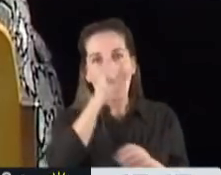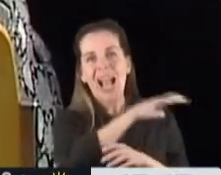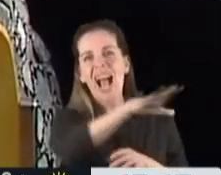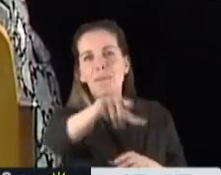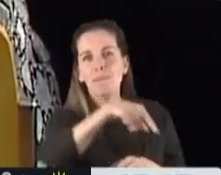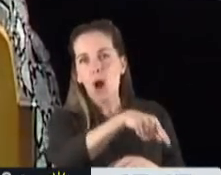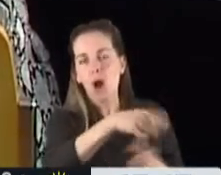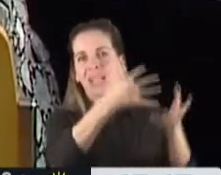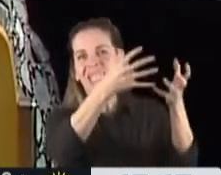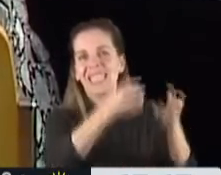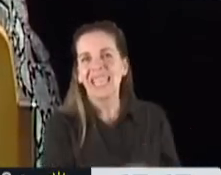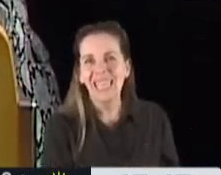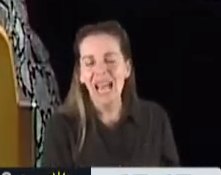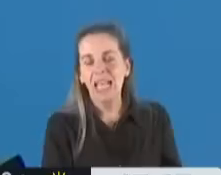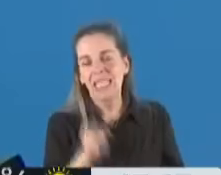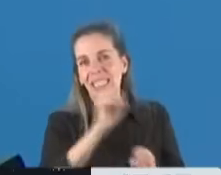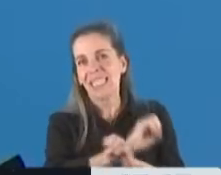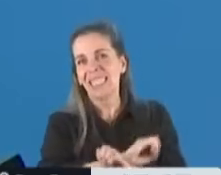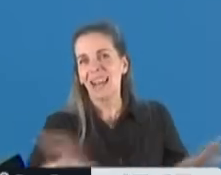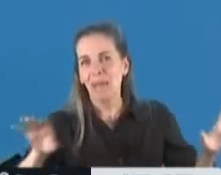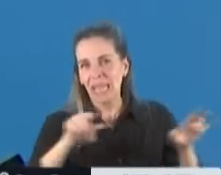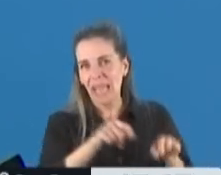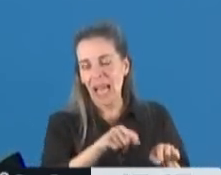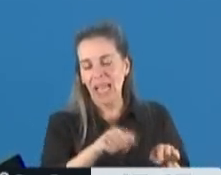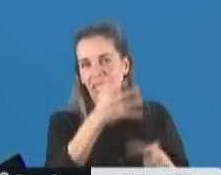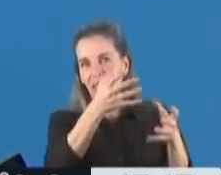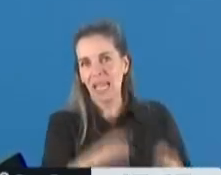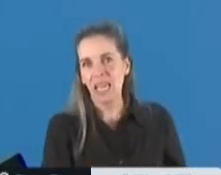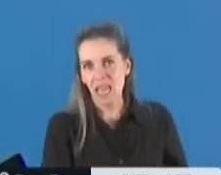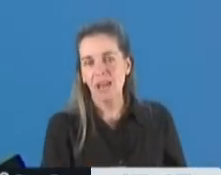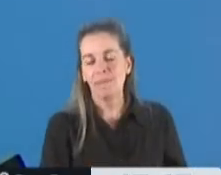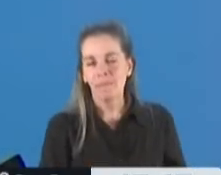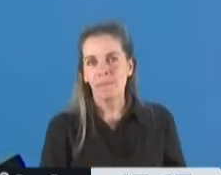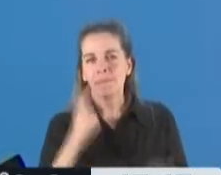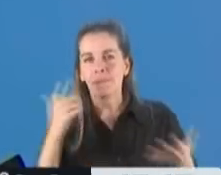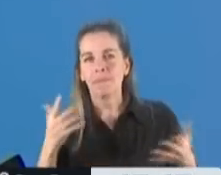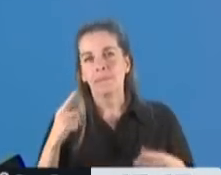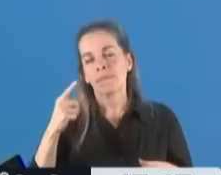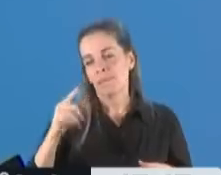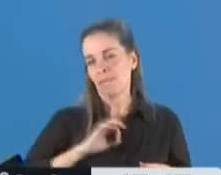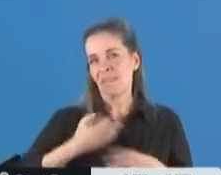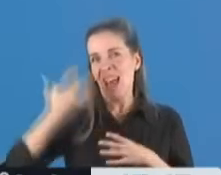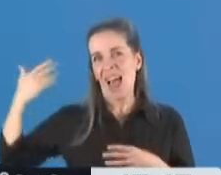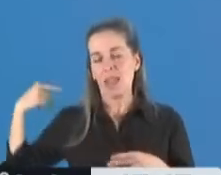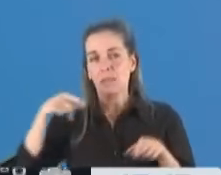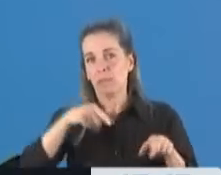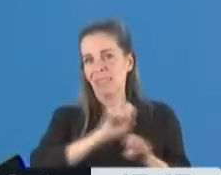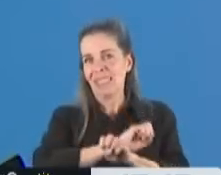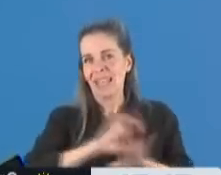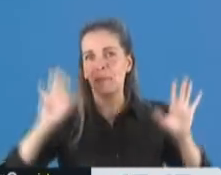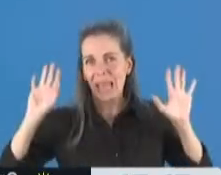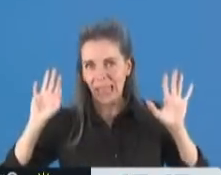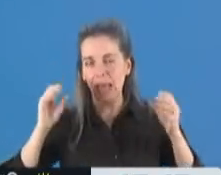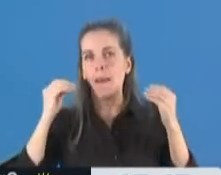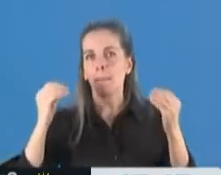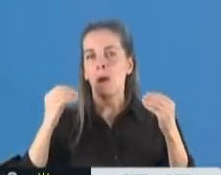sequía más grande de los últimos 100 años, y por lo mucho que nos afectó, porque ahí dejaron de